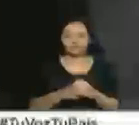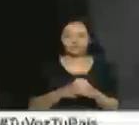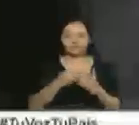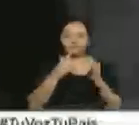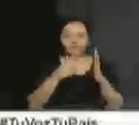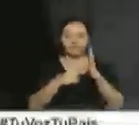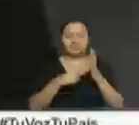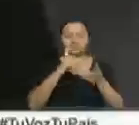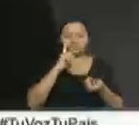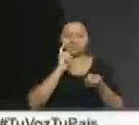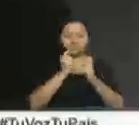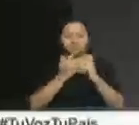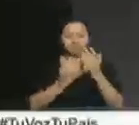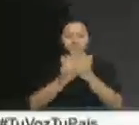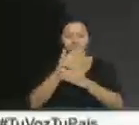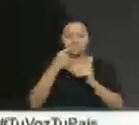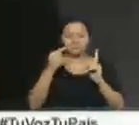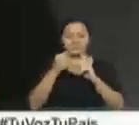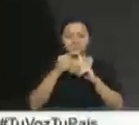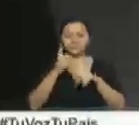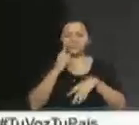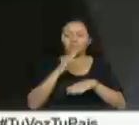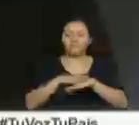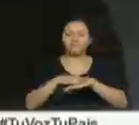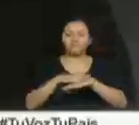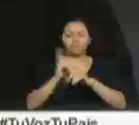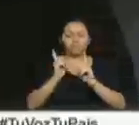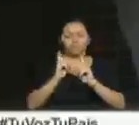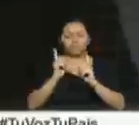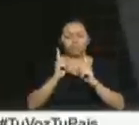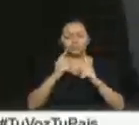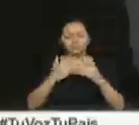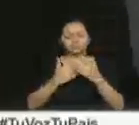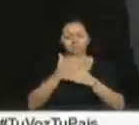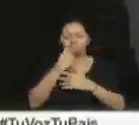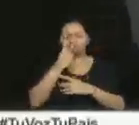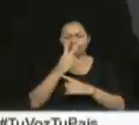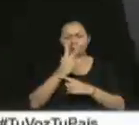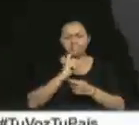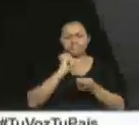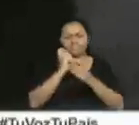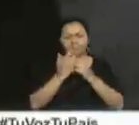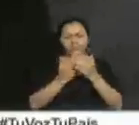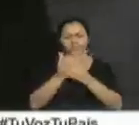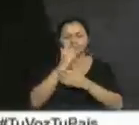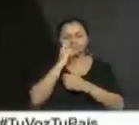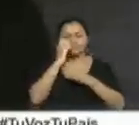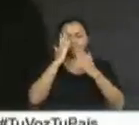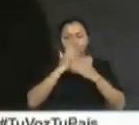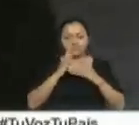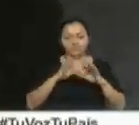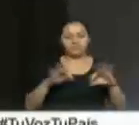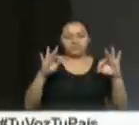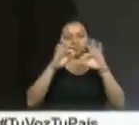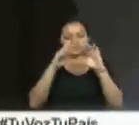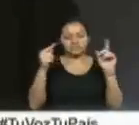Ejemplo de modernidad, les insisto, pero no esa modernidad vacía, sin rostro humano. Esa modernidad donde el ser humano es el centro.